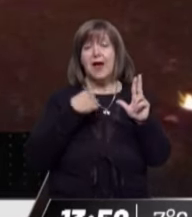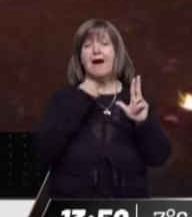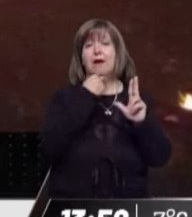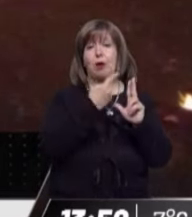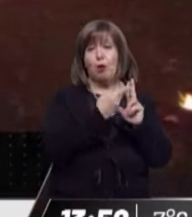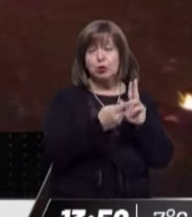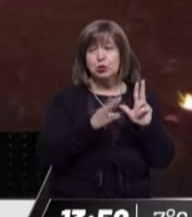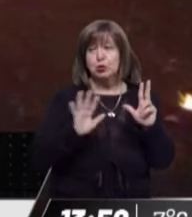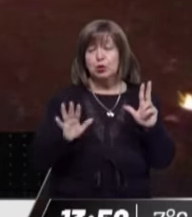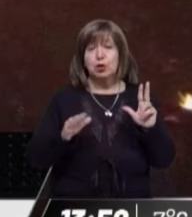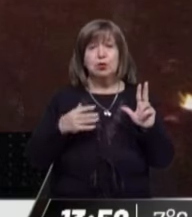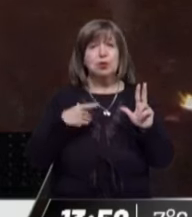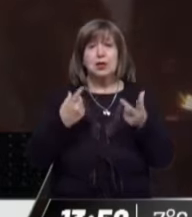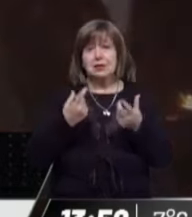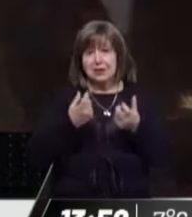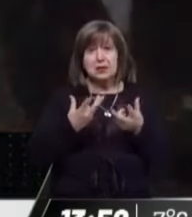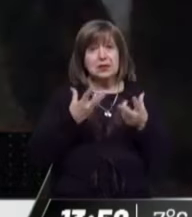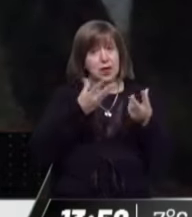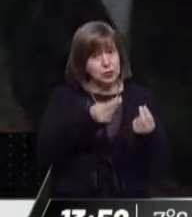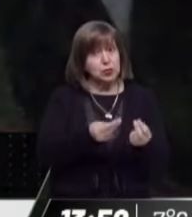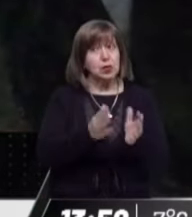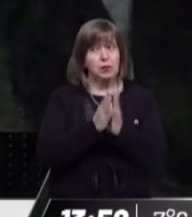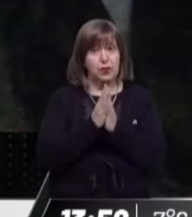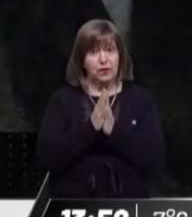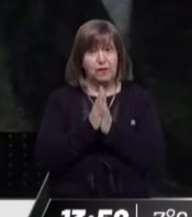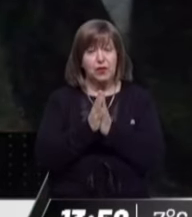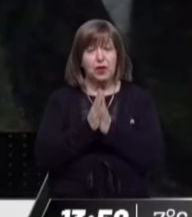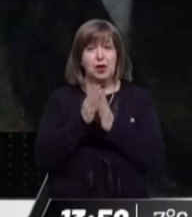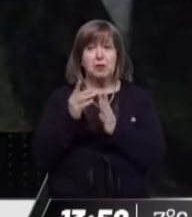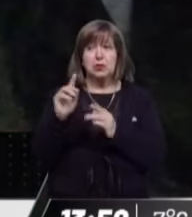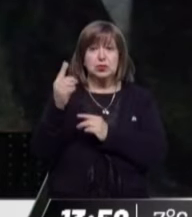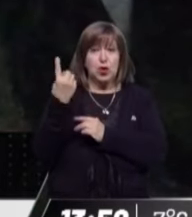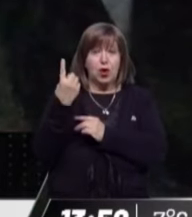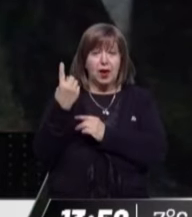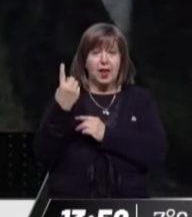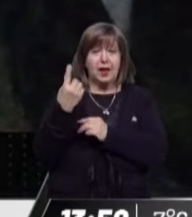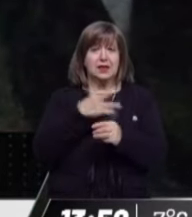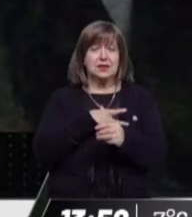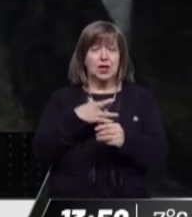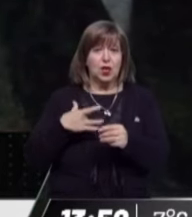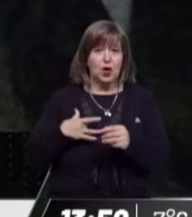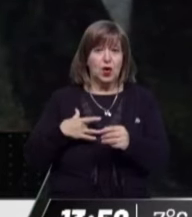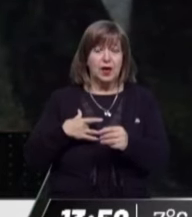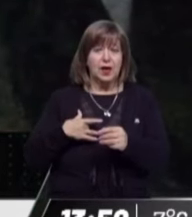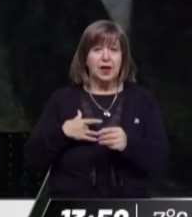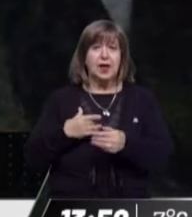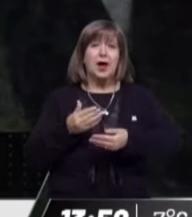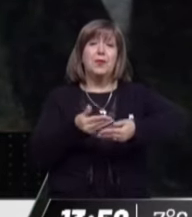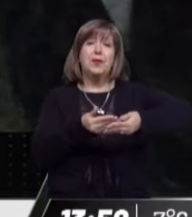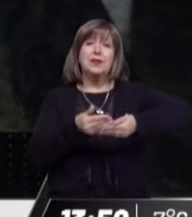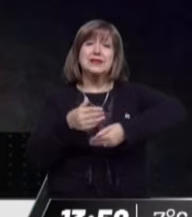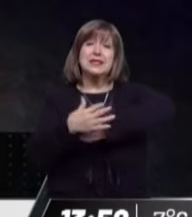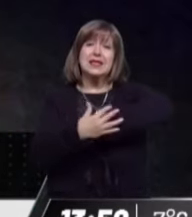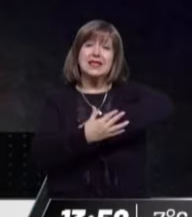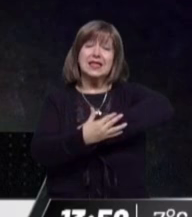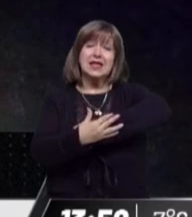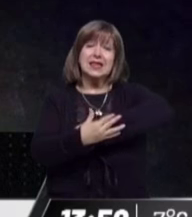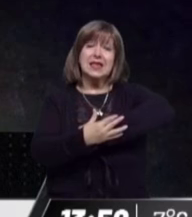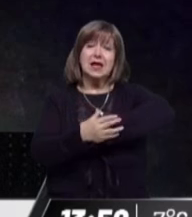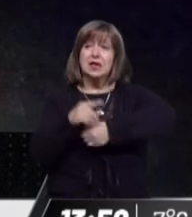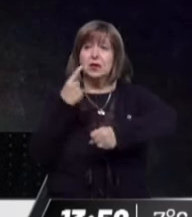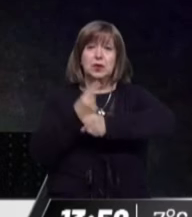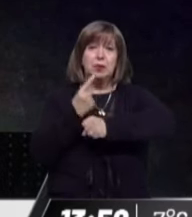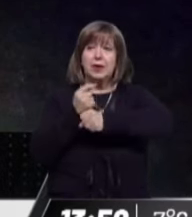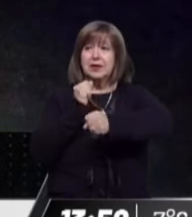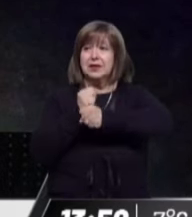sí, va a necesitar ayuda esa señora, sí, porque ¿qué va a hacer ella? Y aparte tiene una bebé chiquita, ella no puede trabajar,